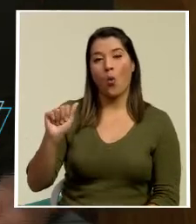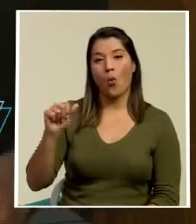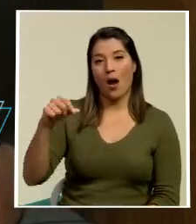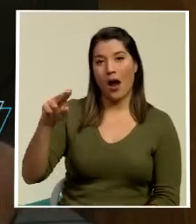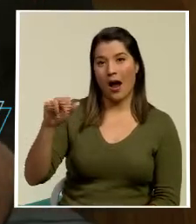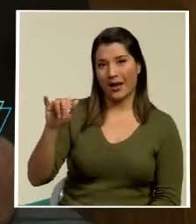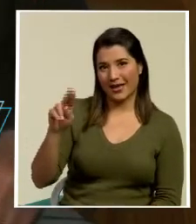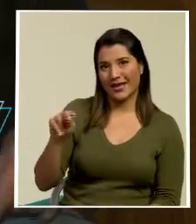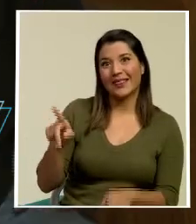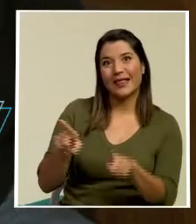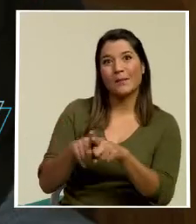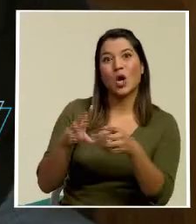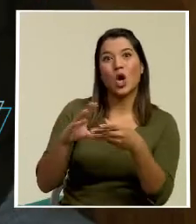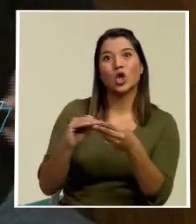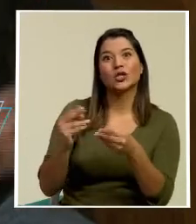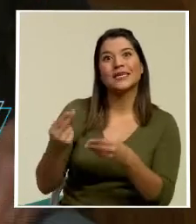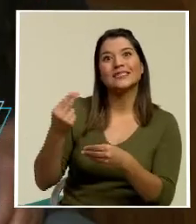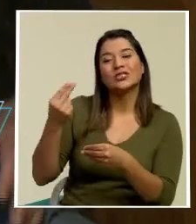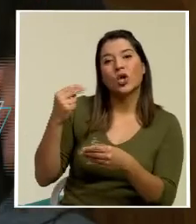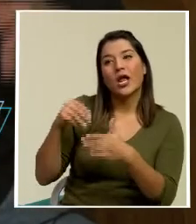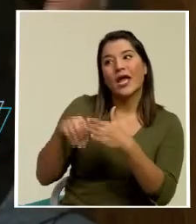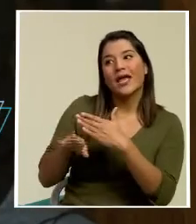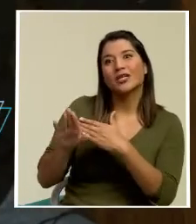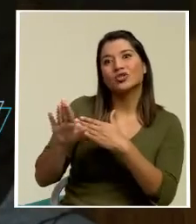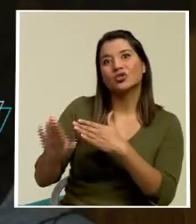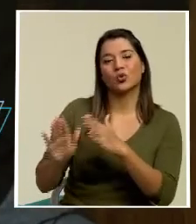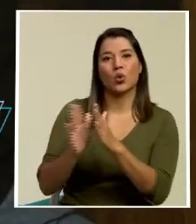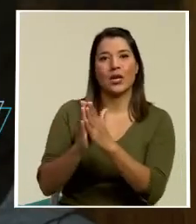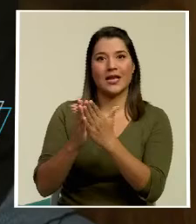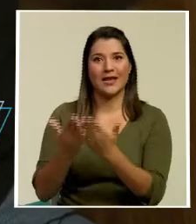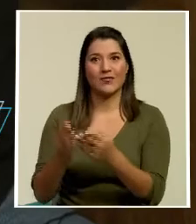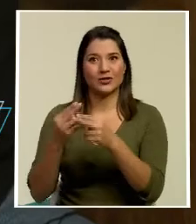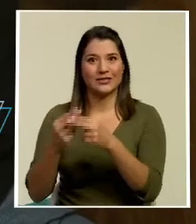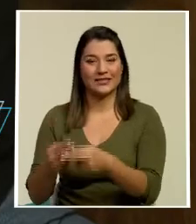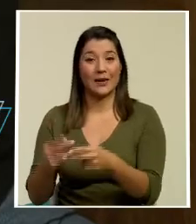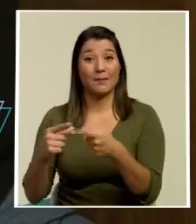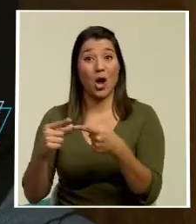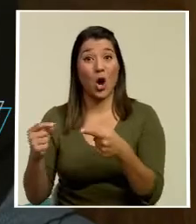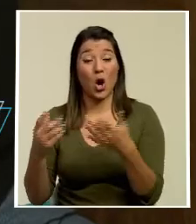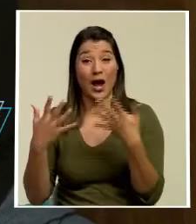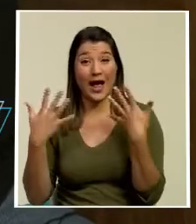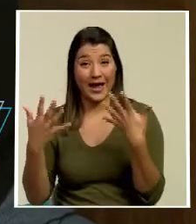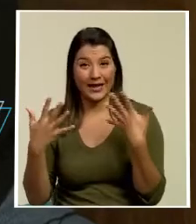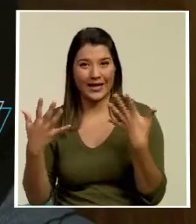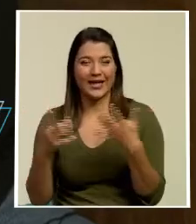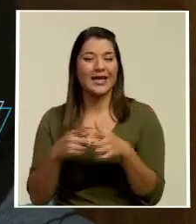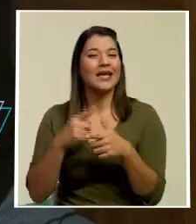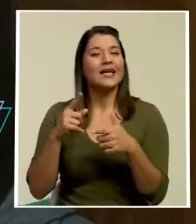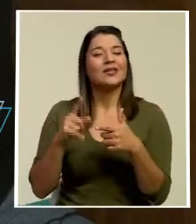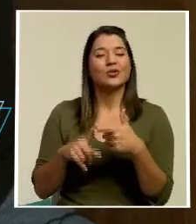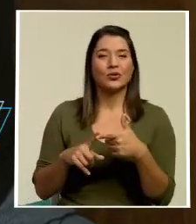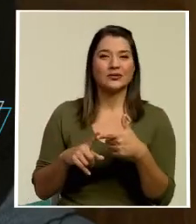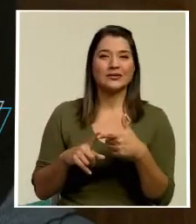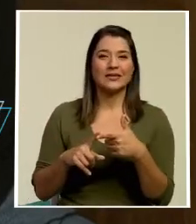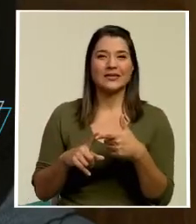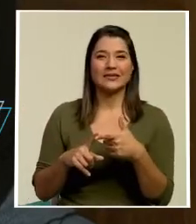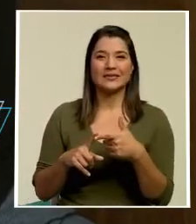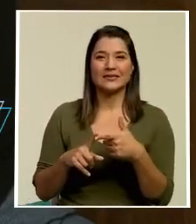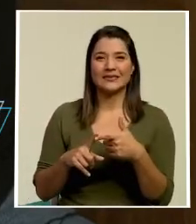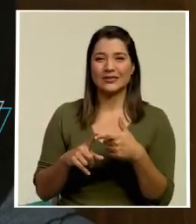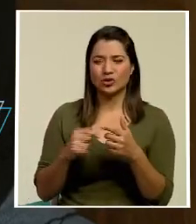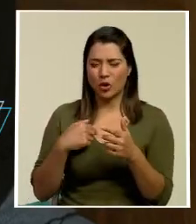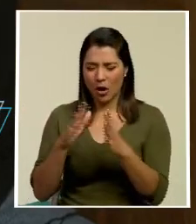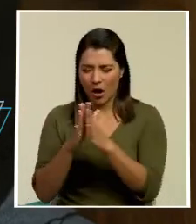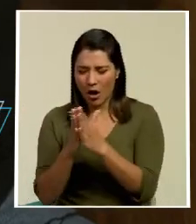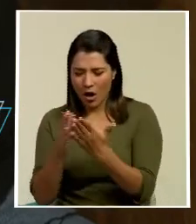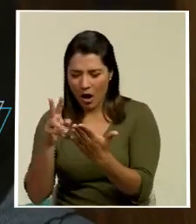en su hoja de aire, y entonces era una Costa Rica que mi abuela me